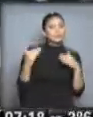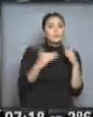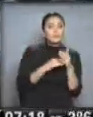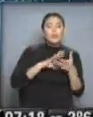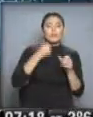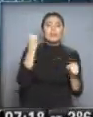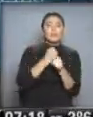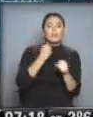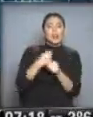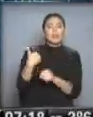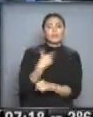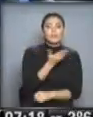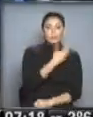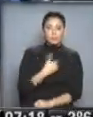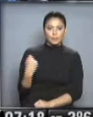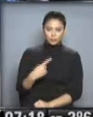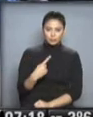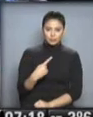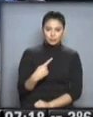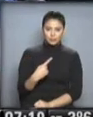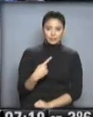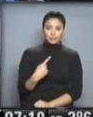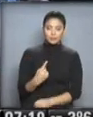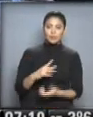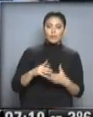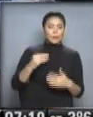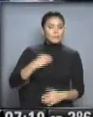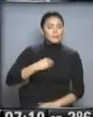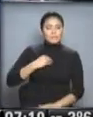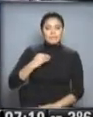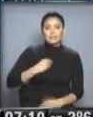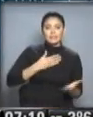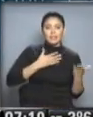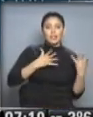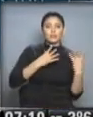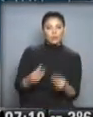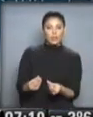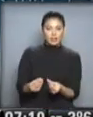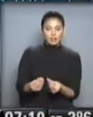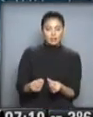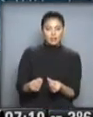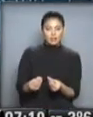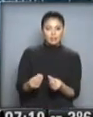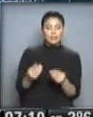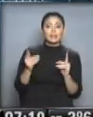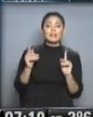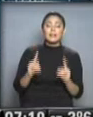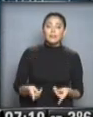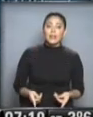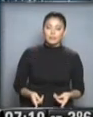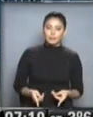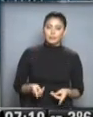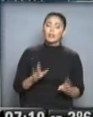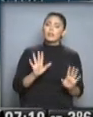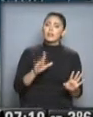la gestión pública como una inmensa vocación de servicio y también y también